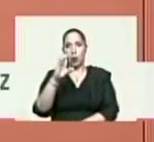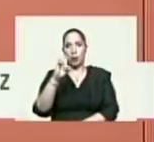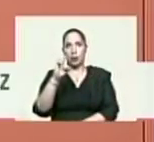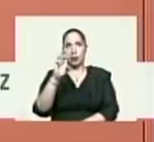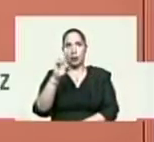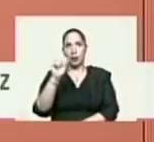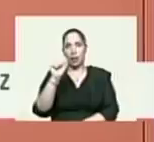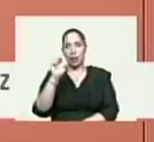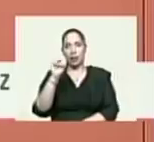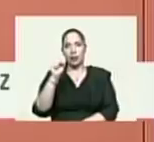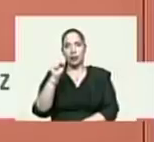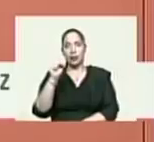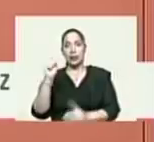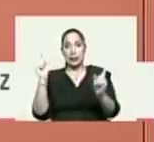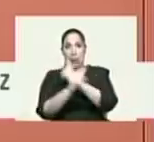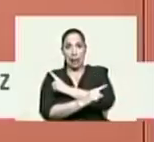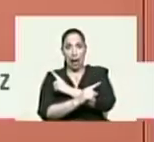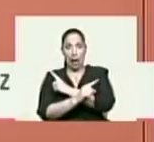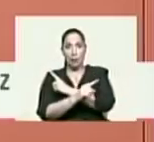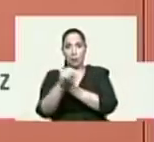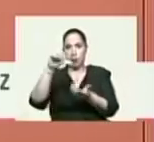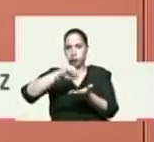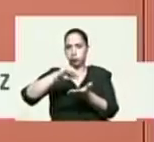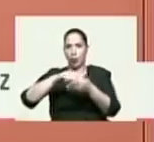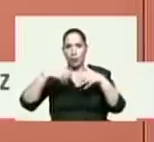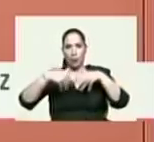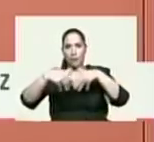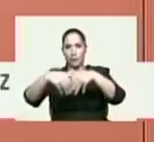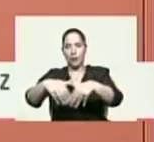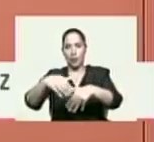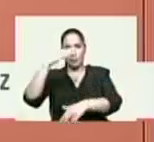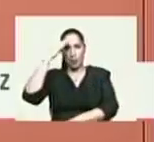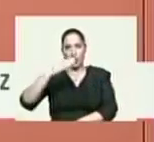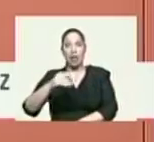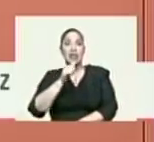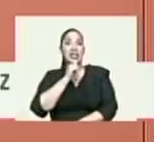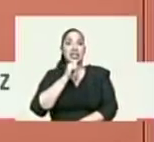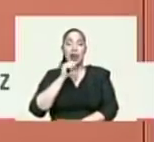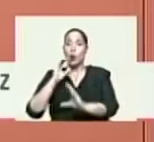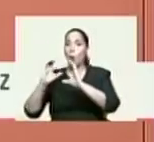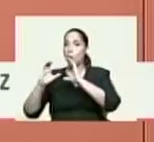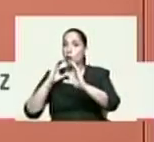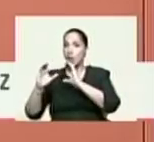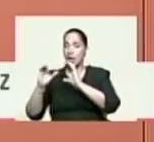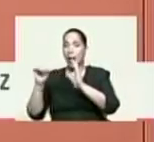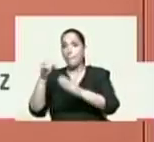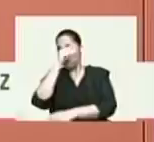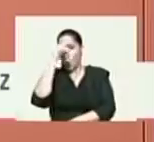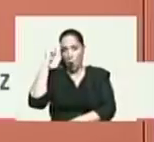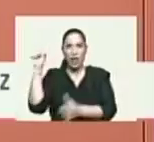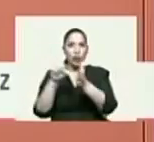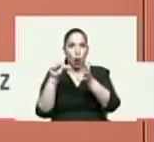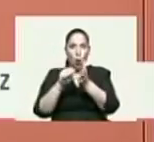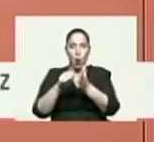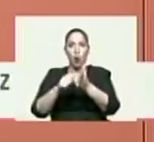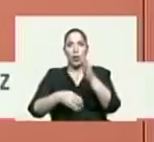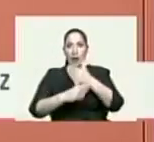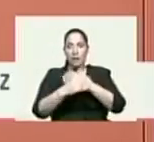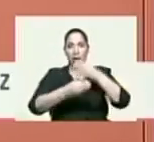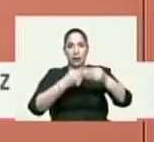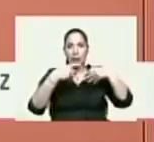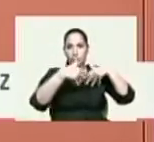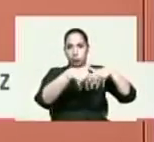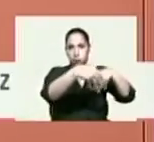Se cambia el sitio del desfile militar y quien le comunica a Borges dónde iba a hacerse el desfile